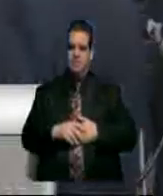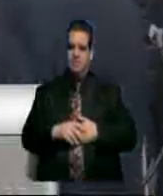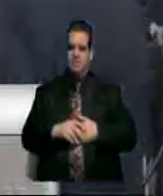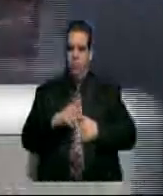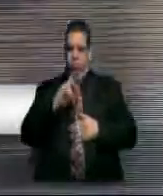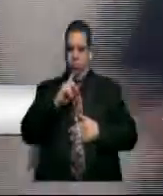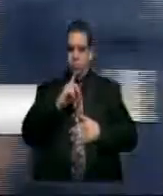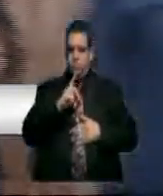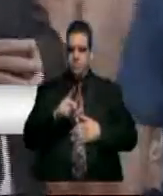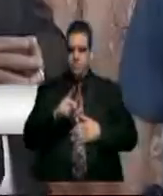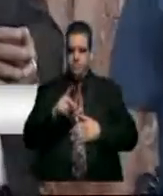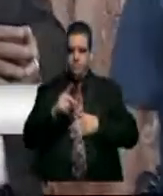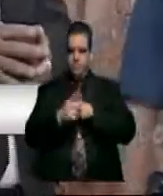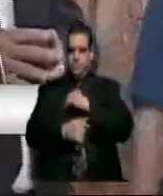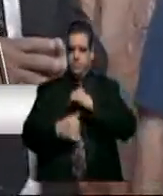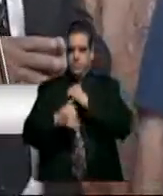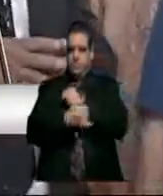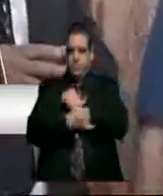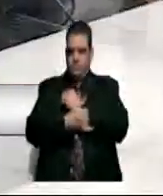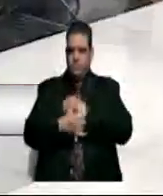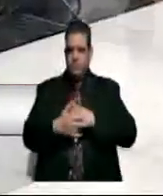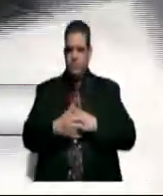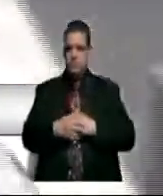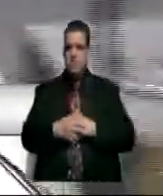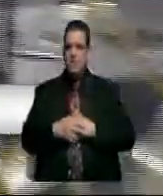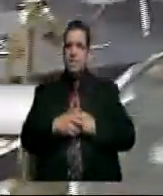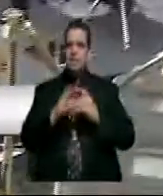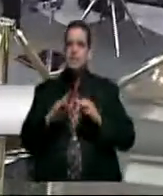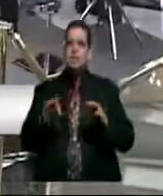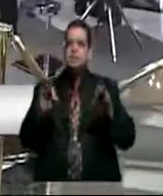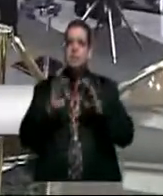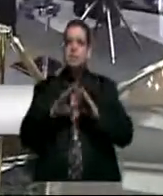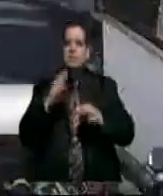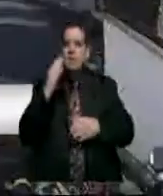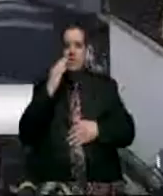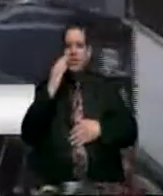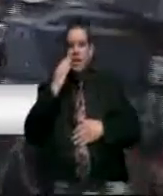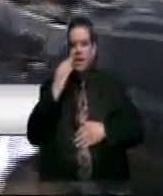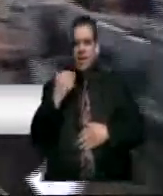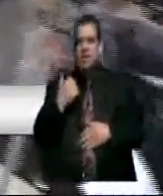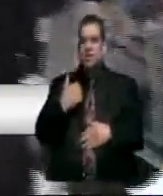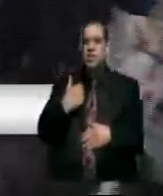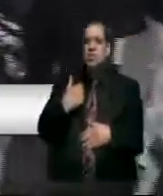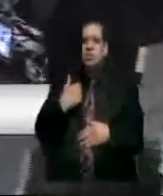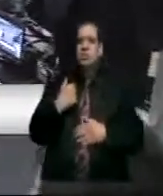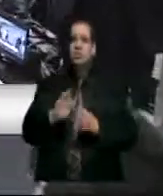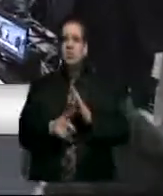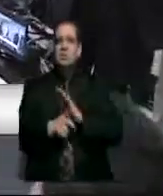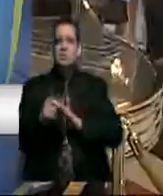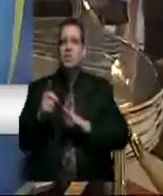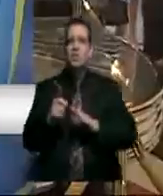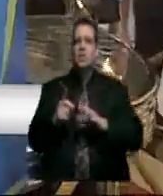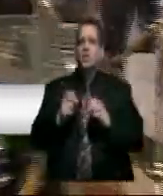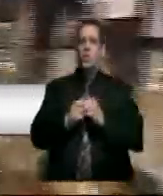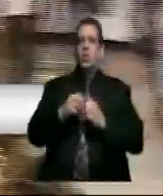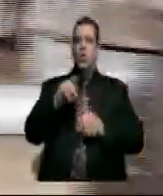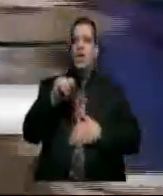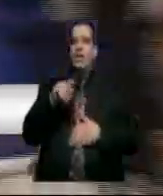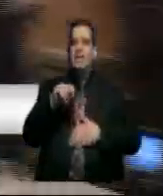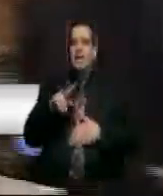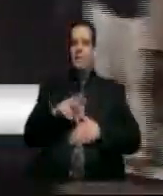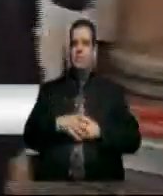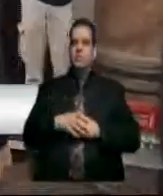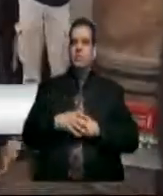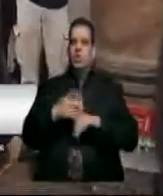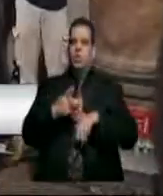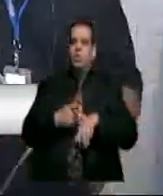país, no es de extrañar, que tuvo su gran crecimiento con la televisión. Puerto Rico